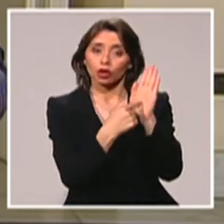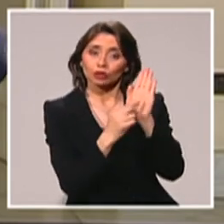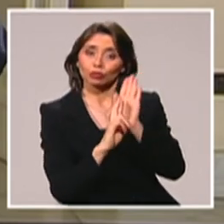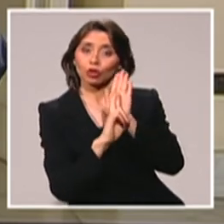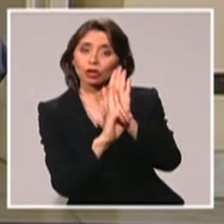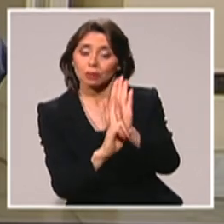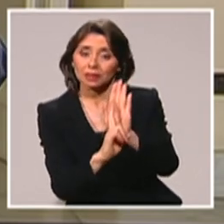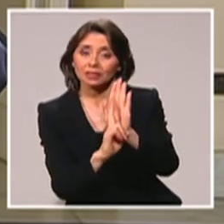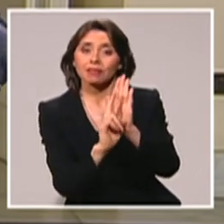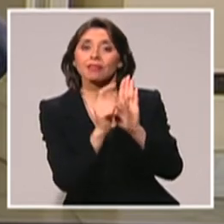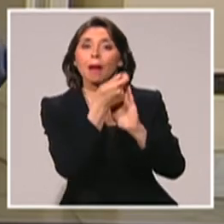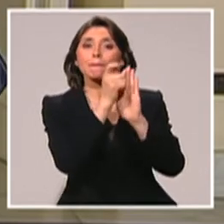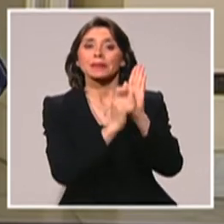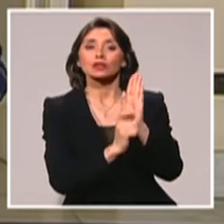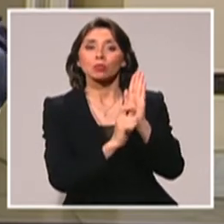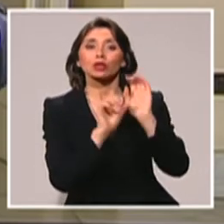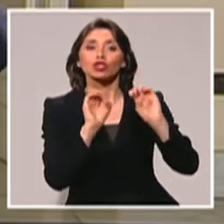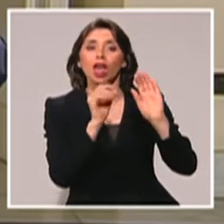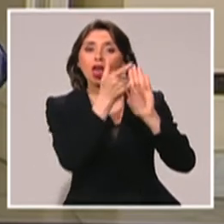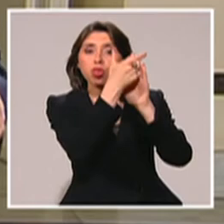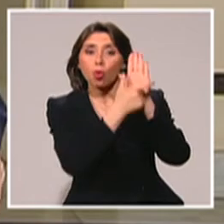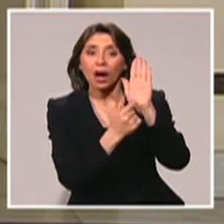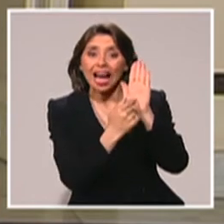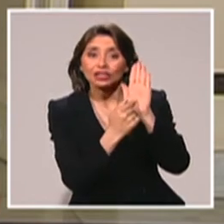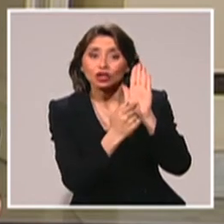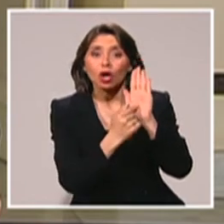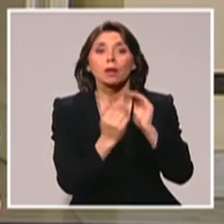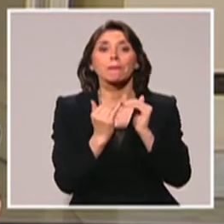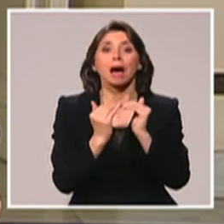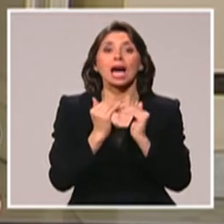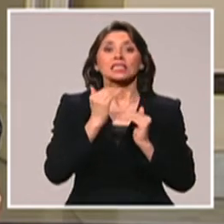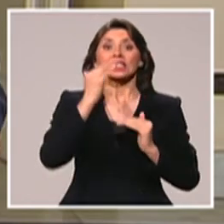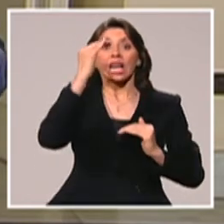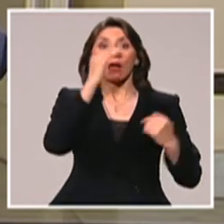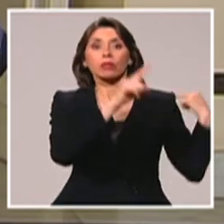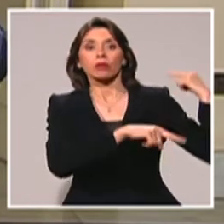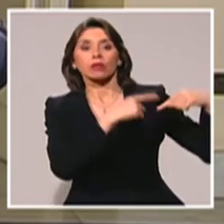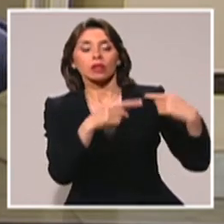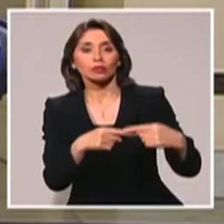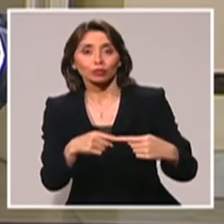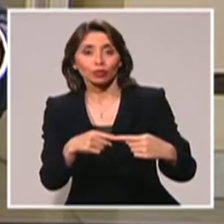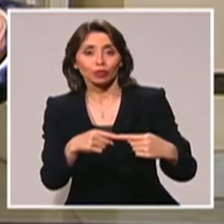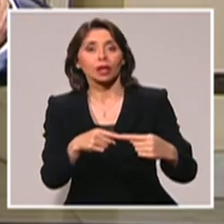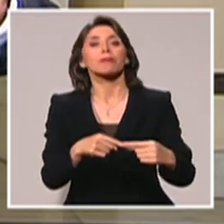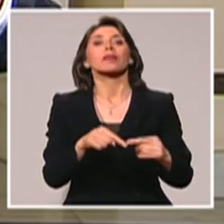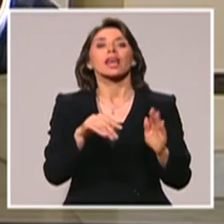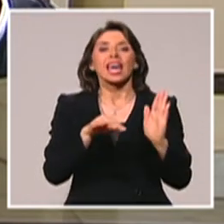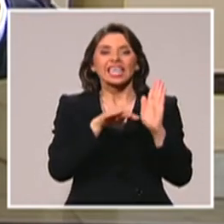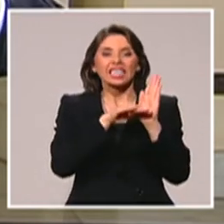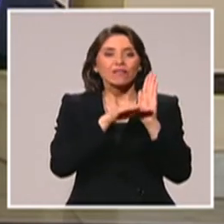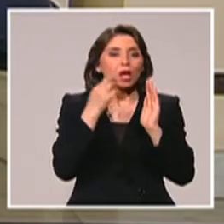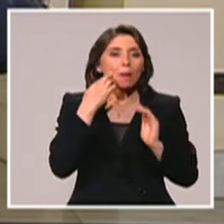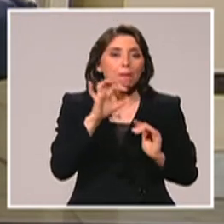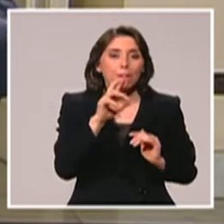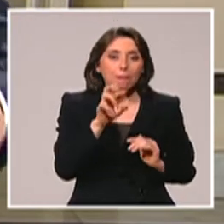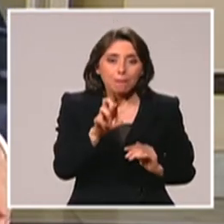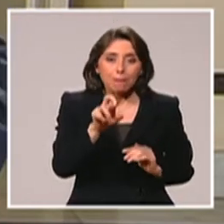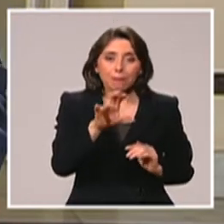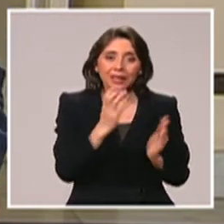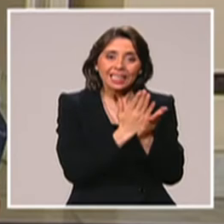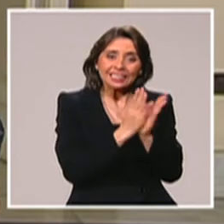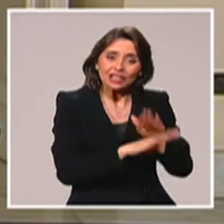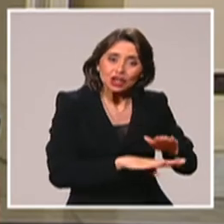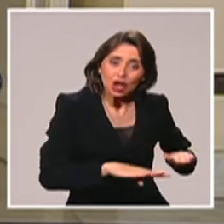presupuesto de educación más grande de nuestra historia a nivel preescolar estamos aumentando sustancialmente